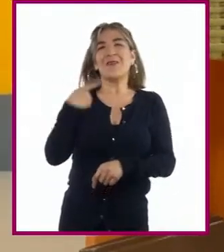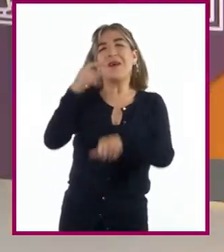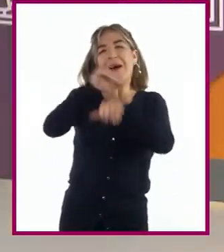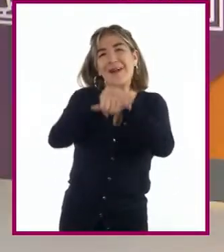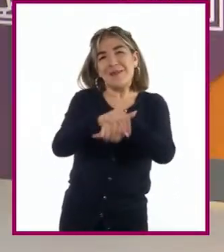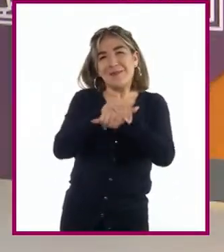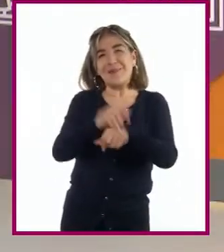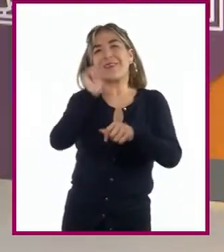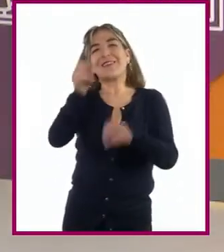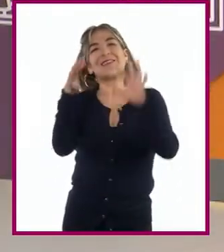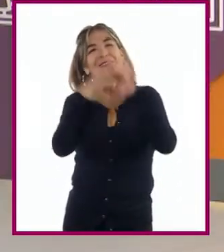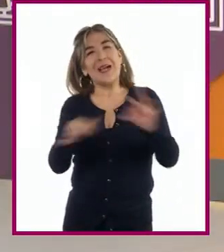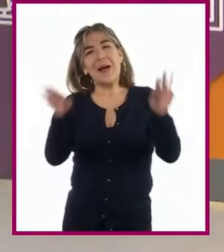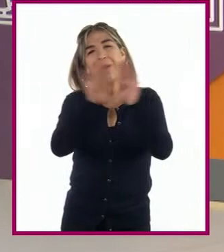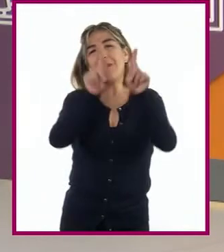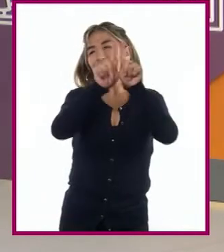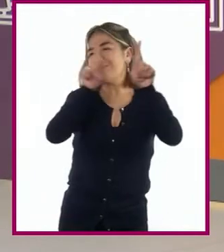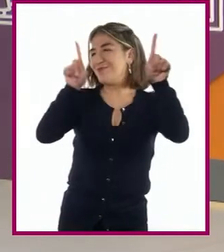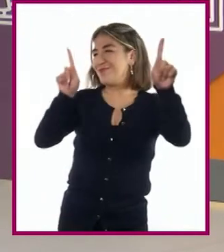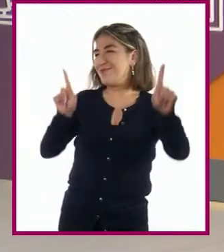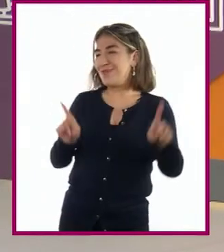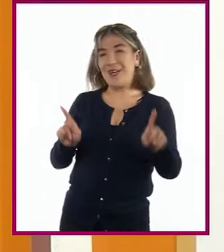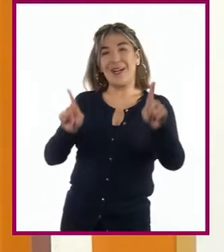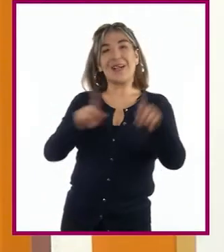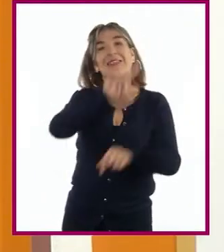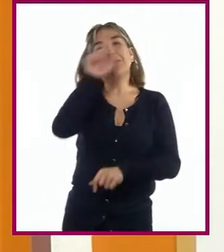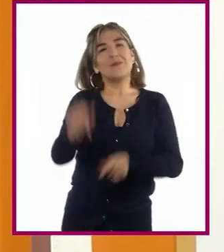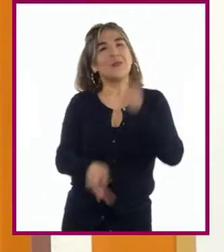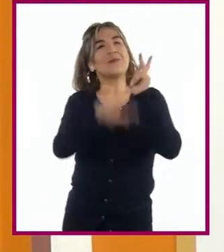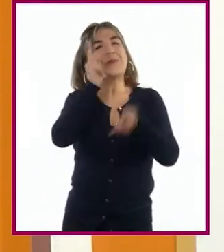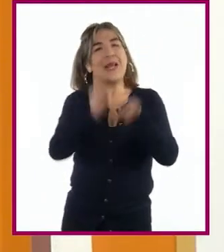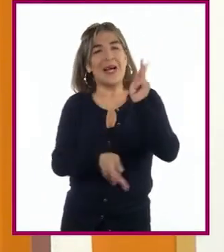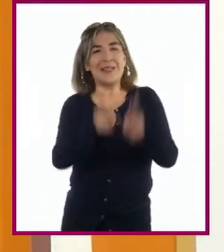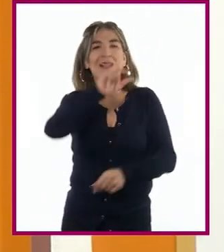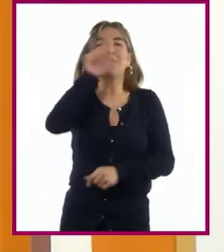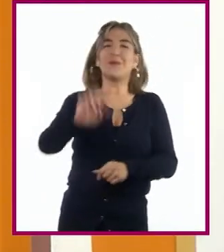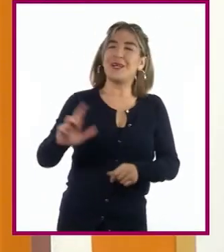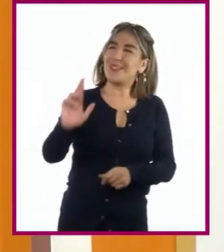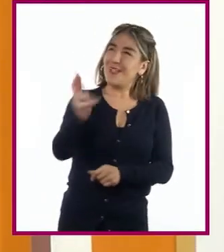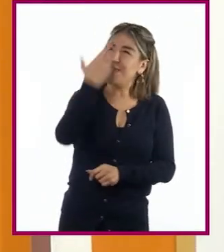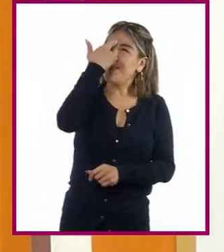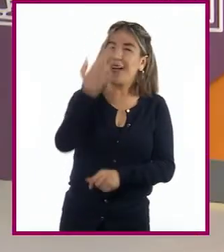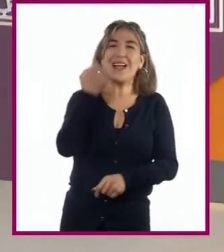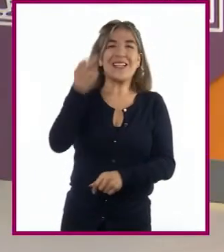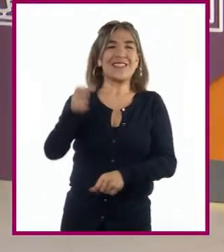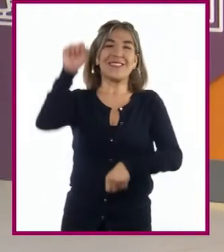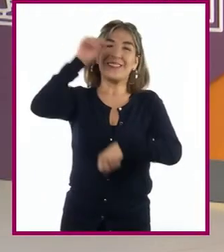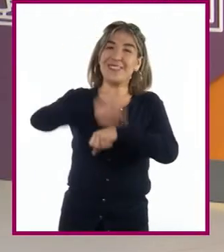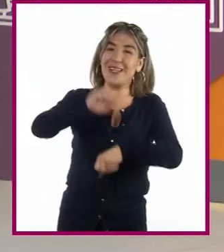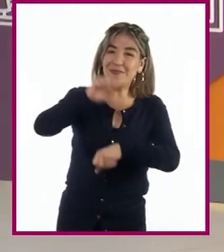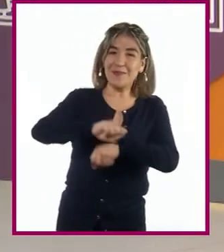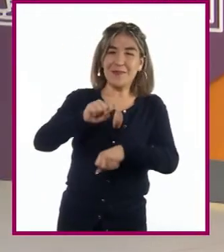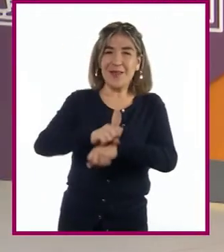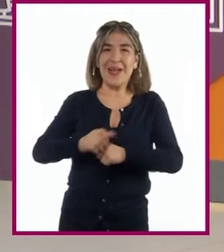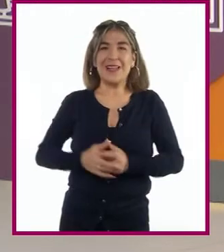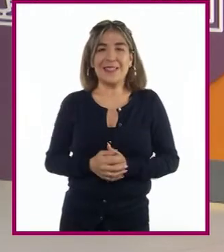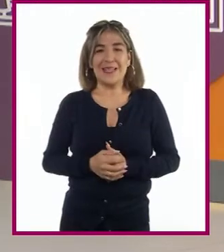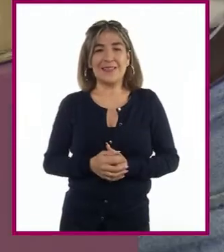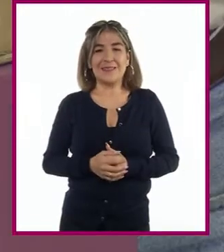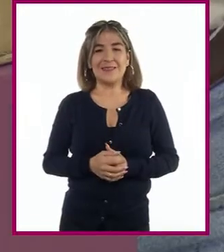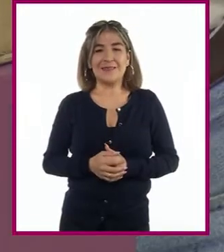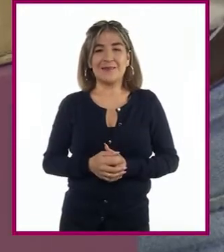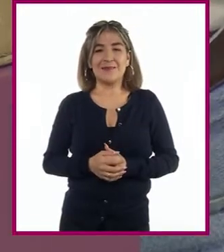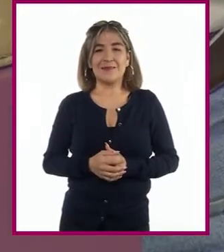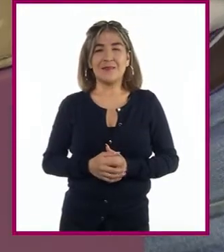que nos íbamos a separar y no sé qué, y que nos íbamos a escribir y que íbamos a recordar la secundaria. Y yo me acuerdo que